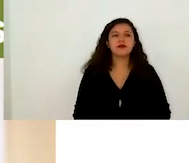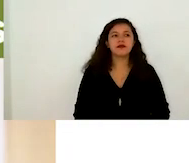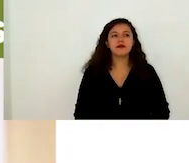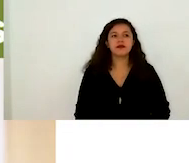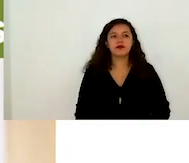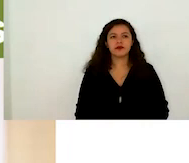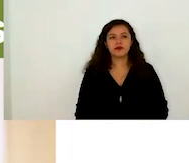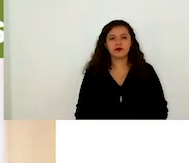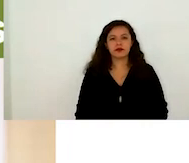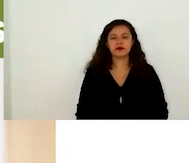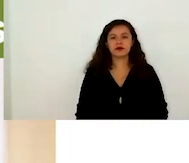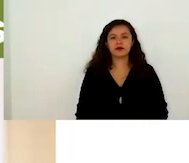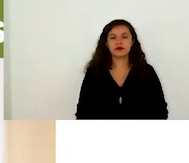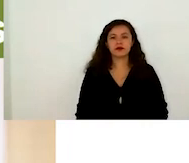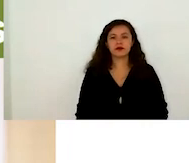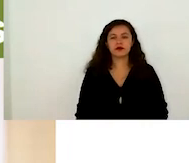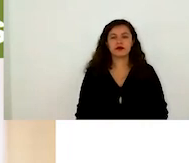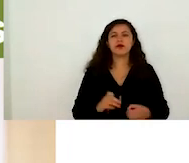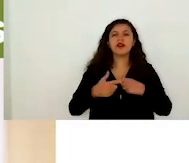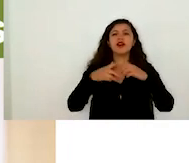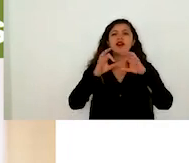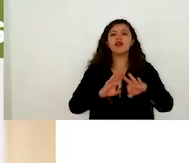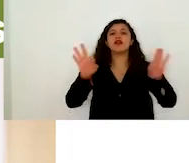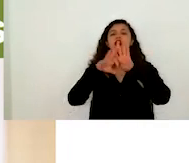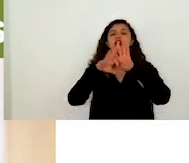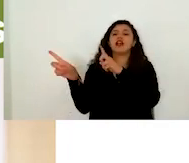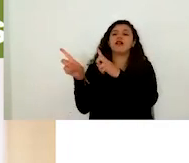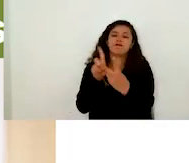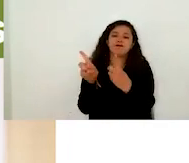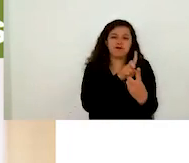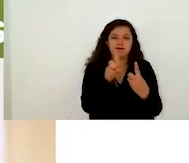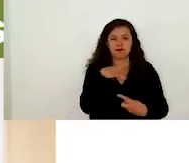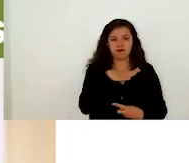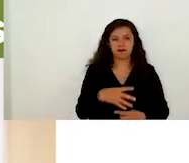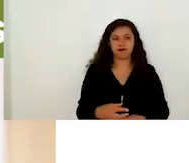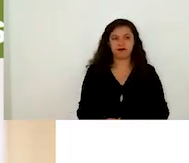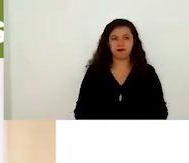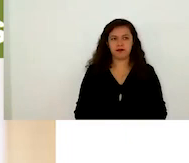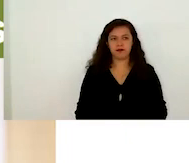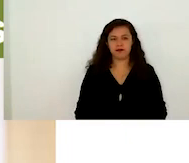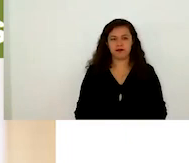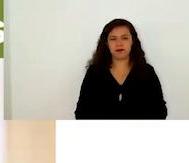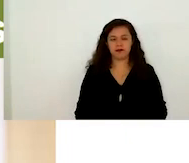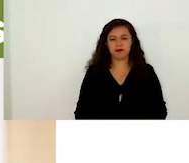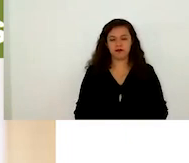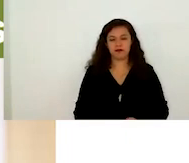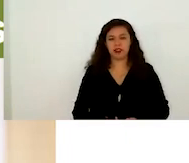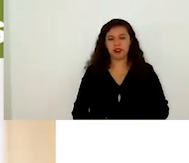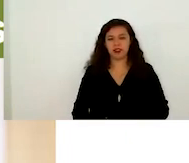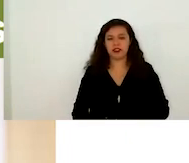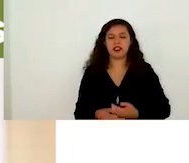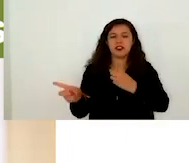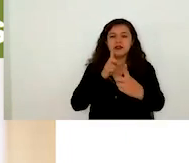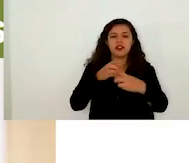porque es importante muy importante las relaciones interpersonales aunque la calidad de las relaciones interpersonales